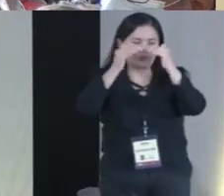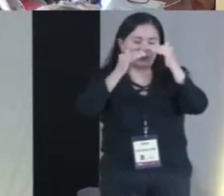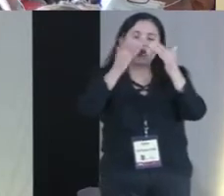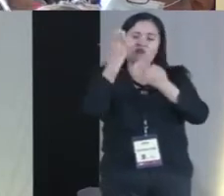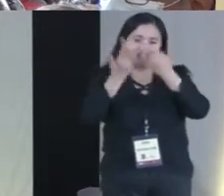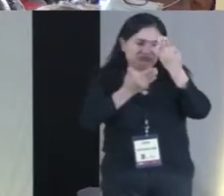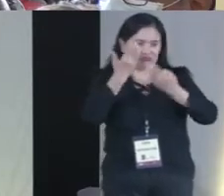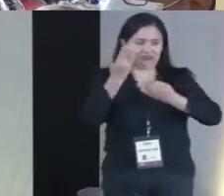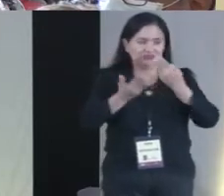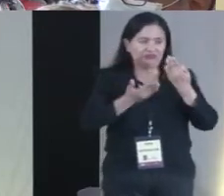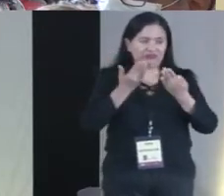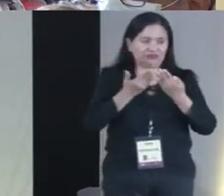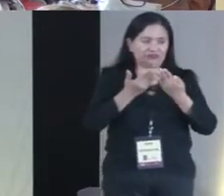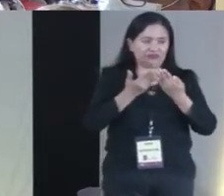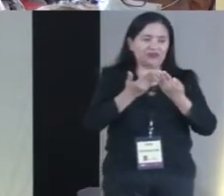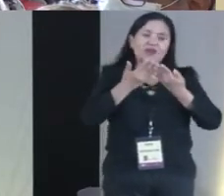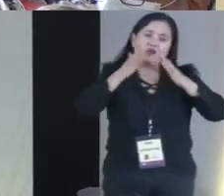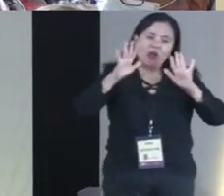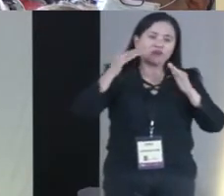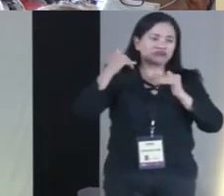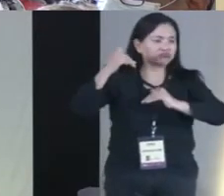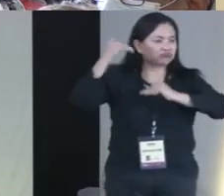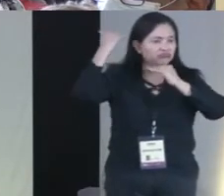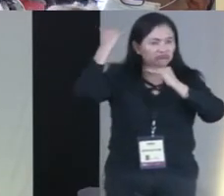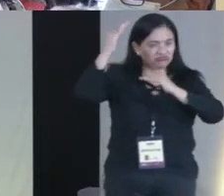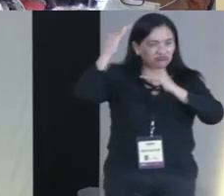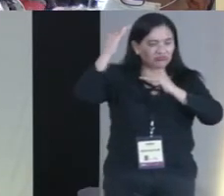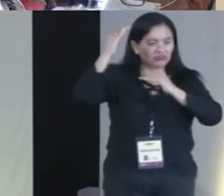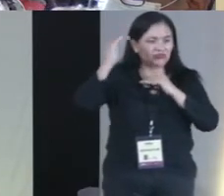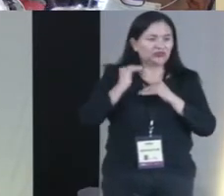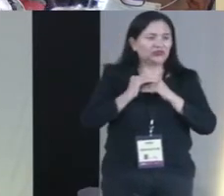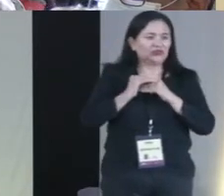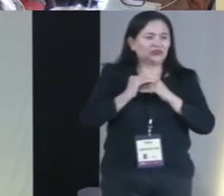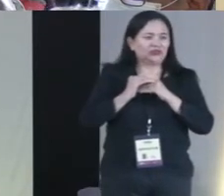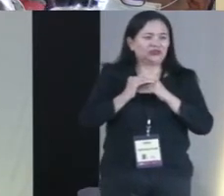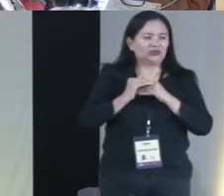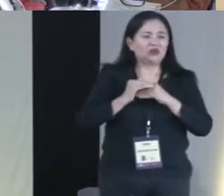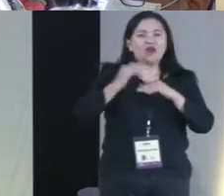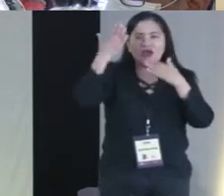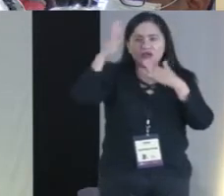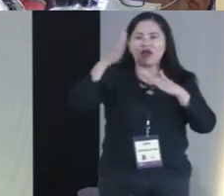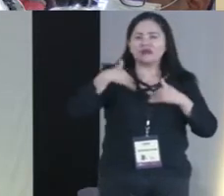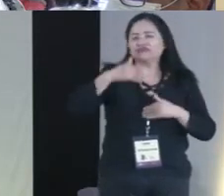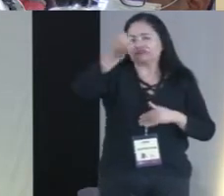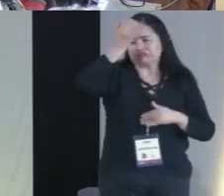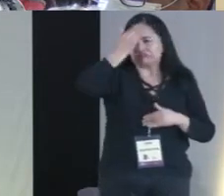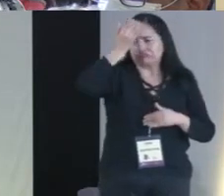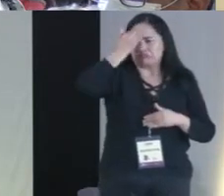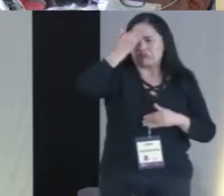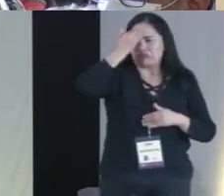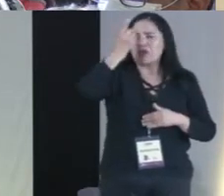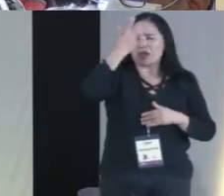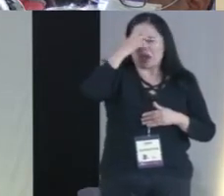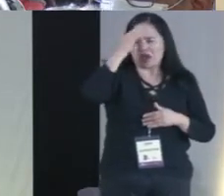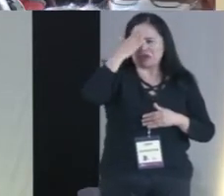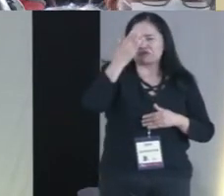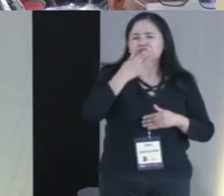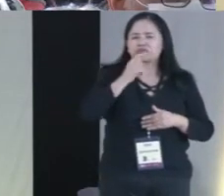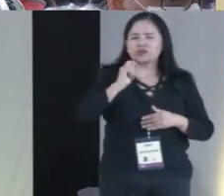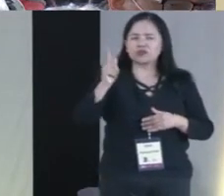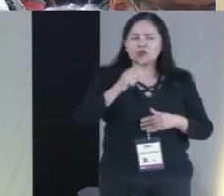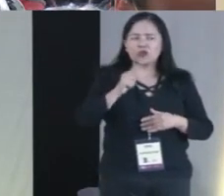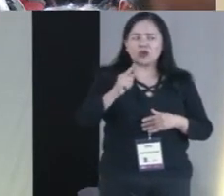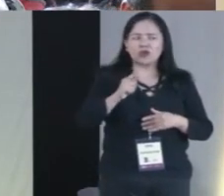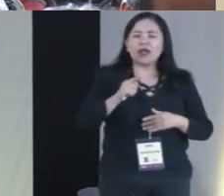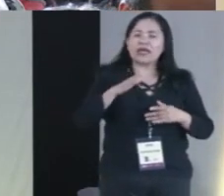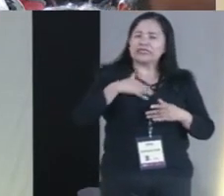de estudios, y ya cuando uno está grande, que ya entiende conocimientos superiores, se da uno cuenta que